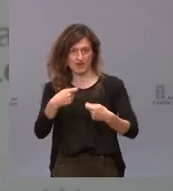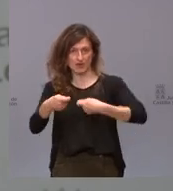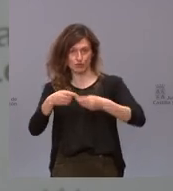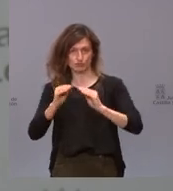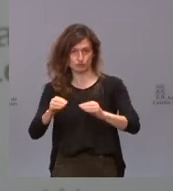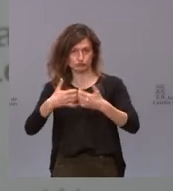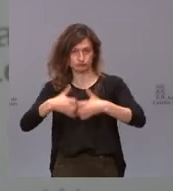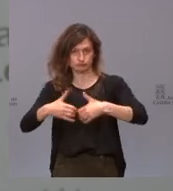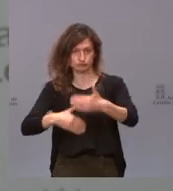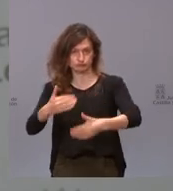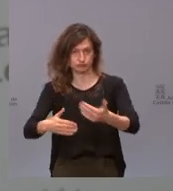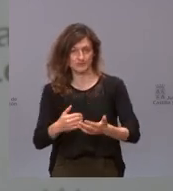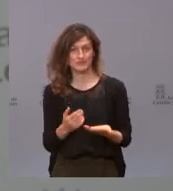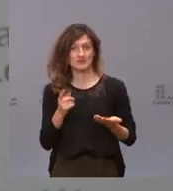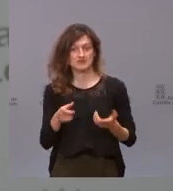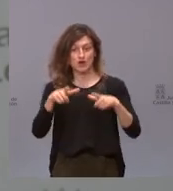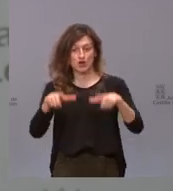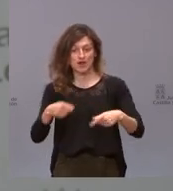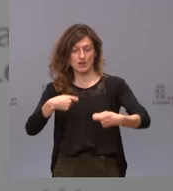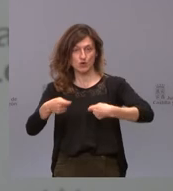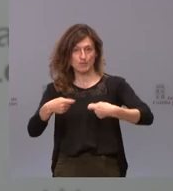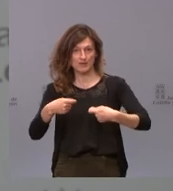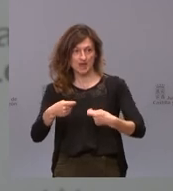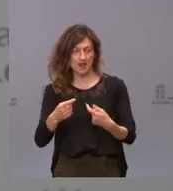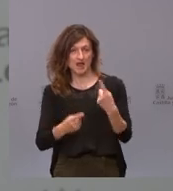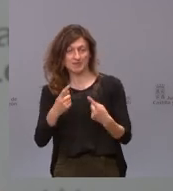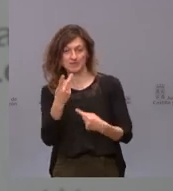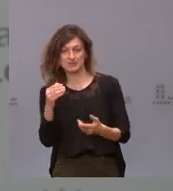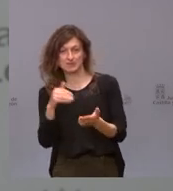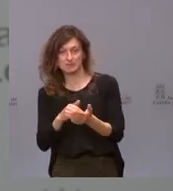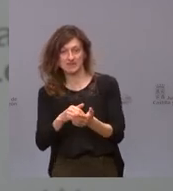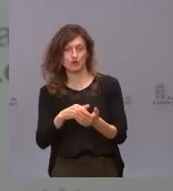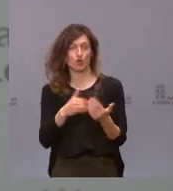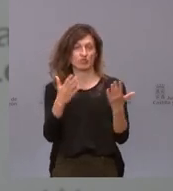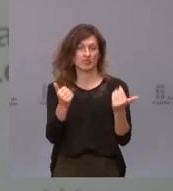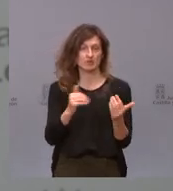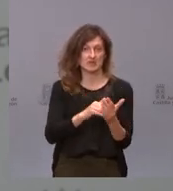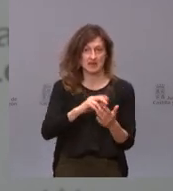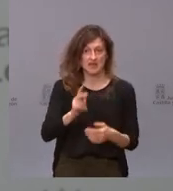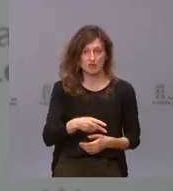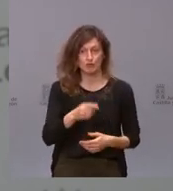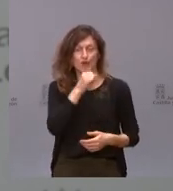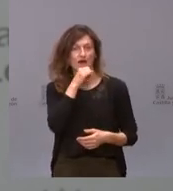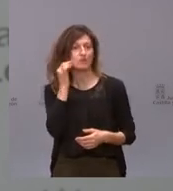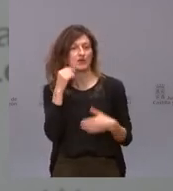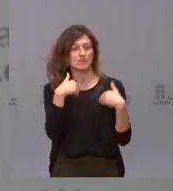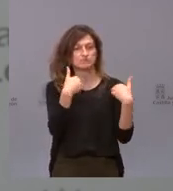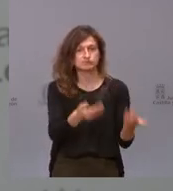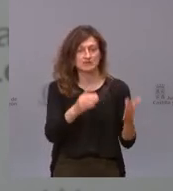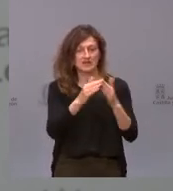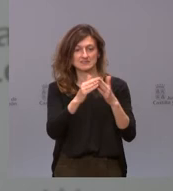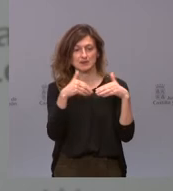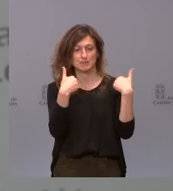en el mundo rural y ese local comercial pues a veces vale veinte mil euros vale diez mil euros una abuela dona su nieto una vivienda